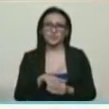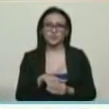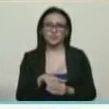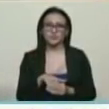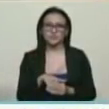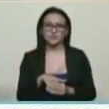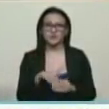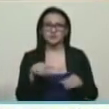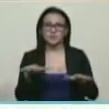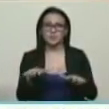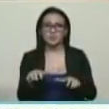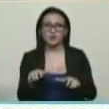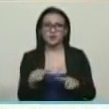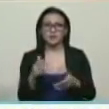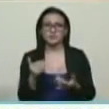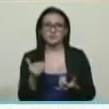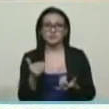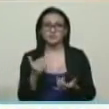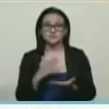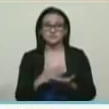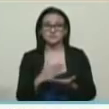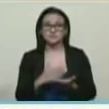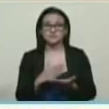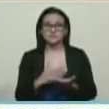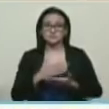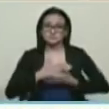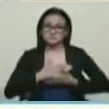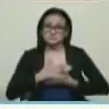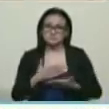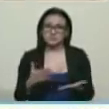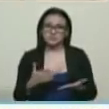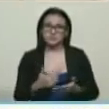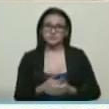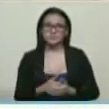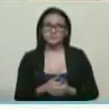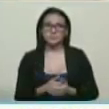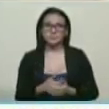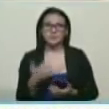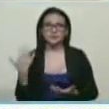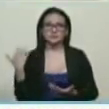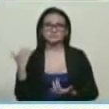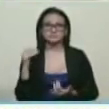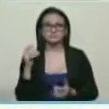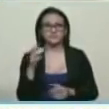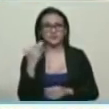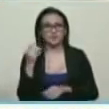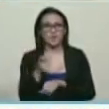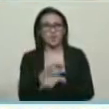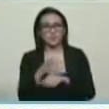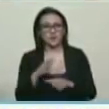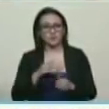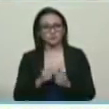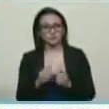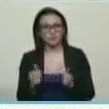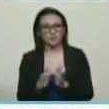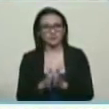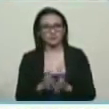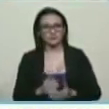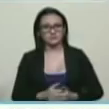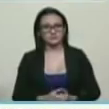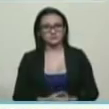ha convocado en esta escuela, que por cierto nosotros construimos e inauguramos hace ya unos años cuando fuimos gobernador del Estado Anzoátegui.